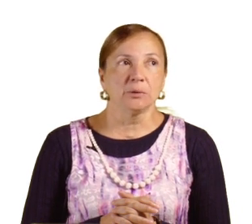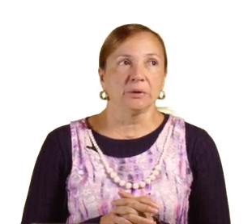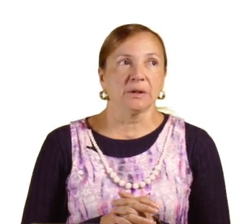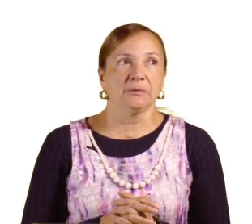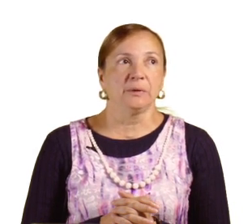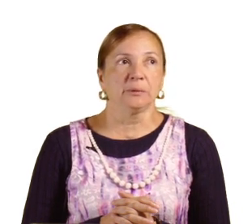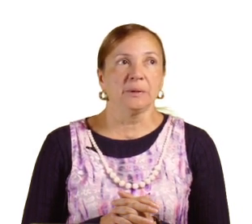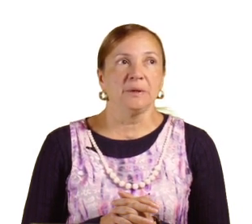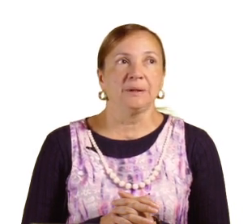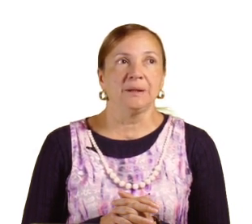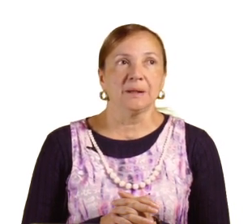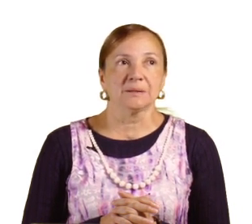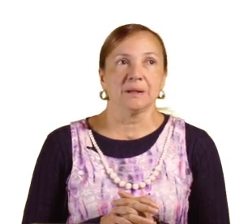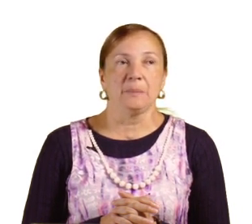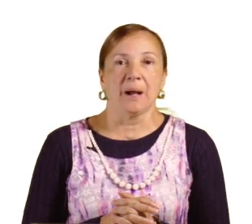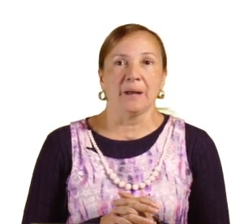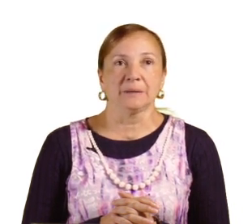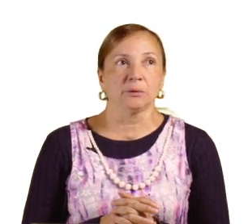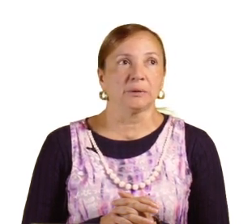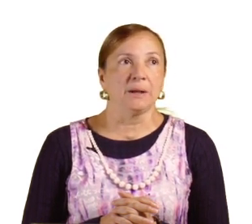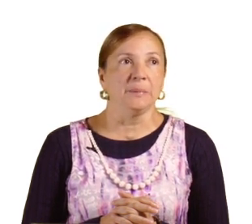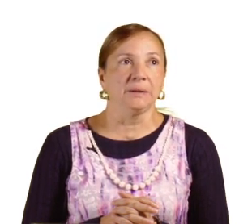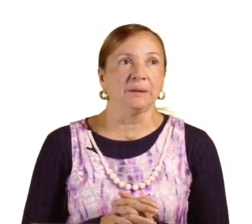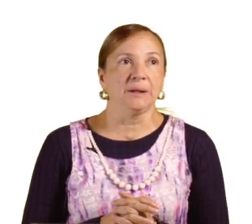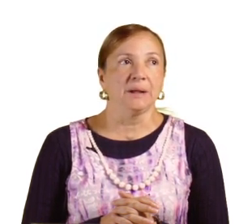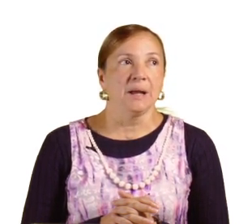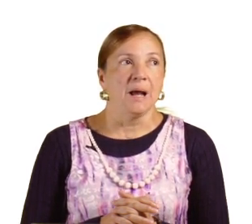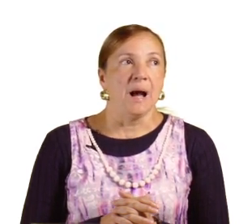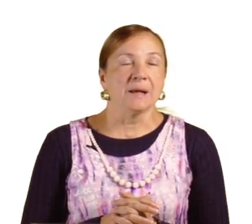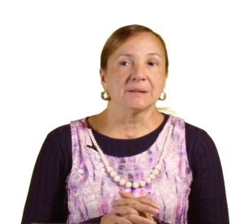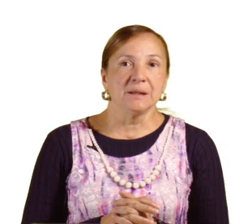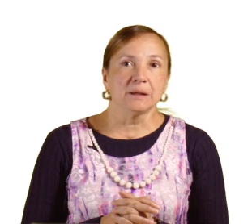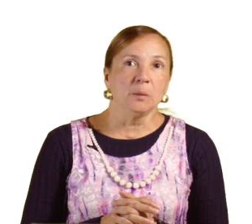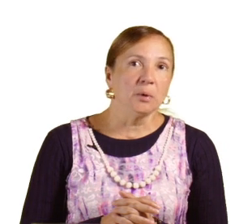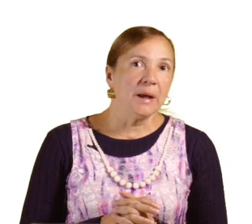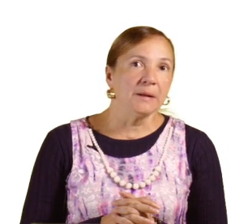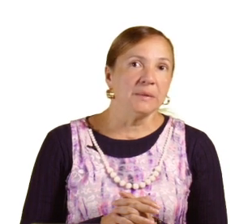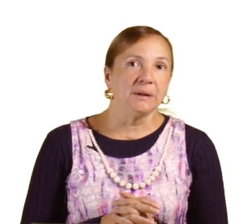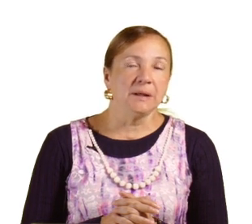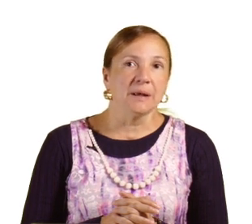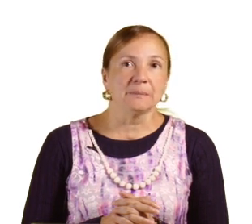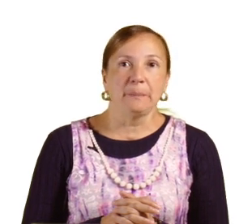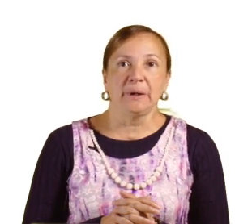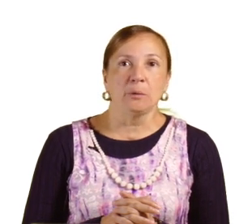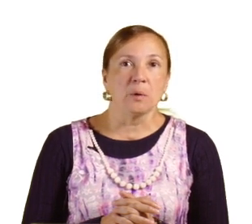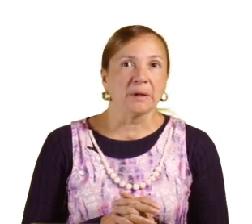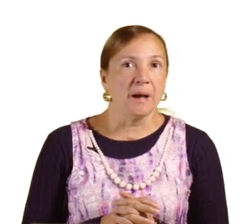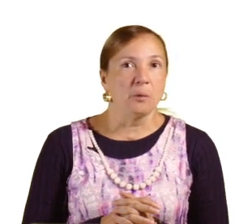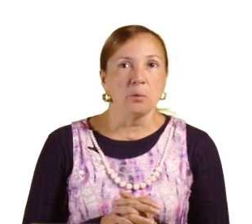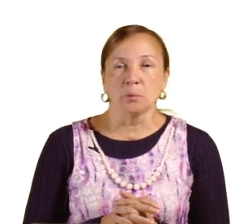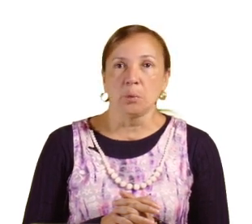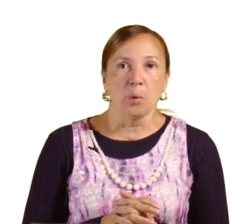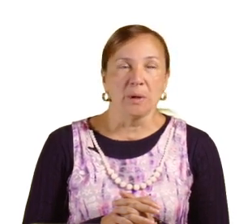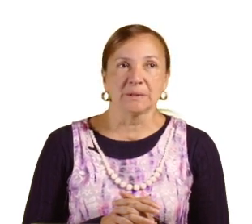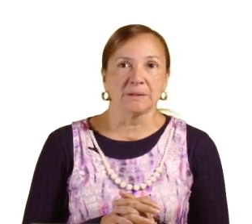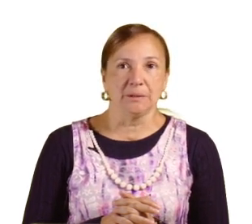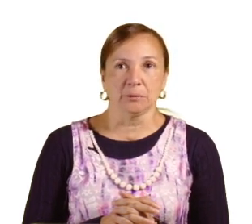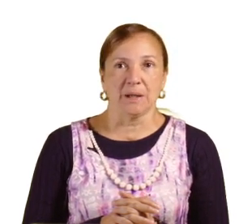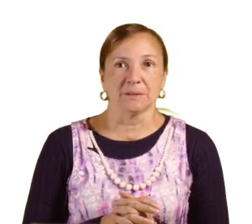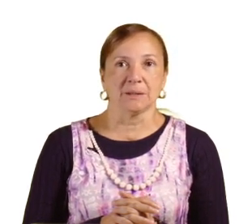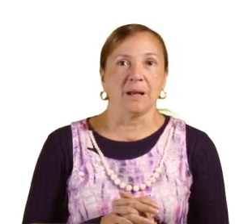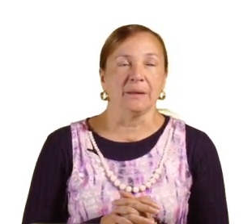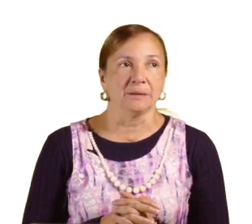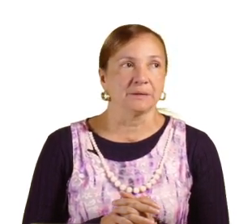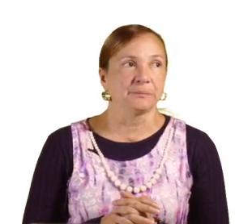de acciones que fueron emitidas y pagadas totalmente, así como las emitidas pero que aún no han